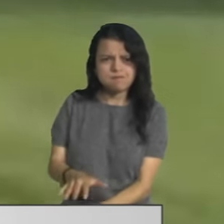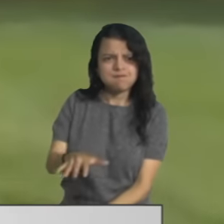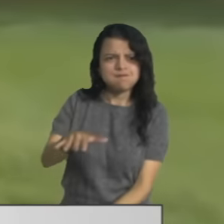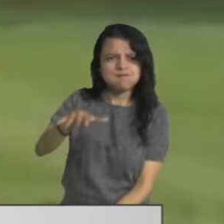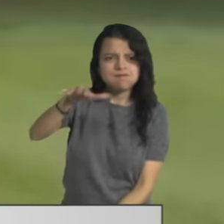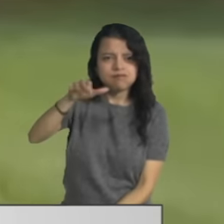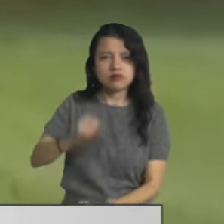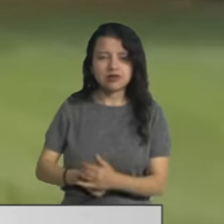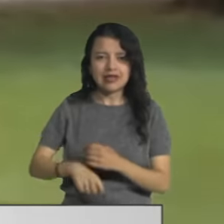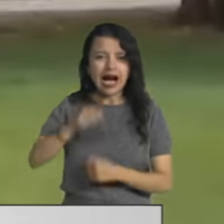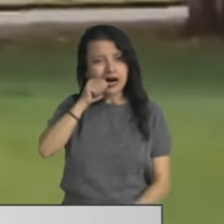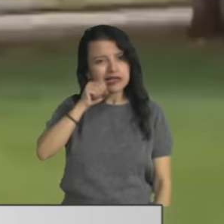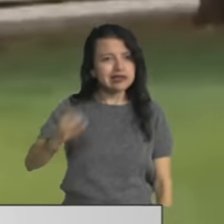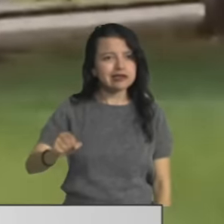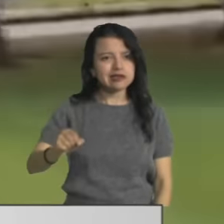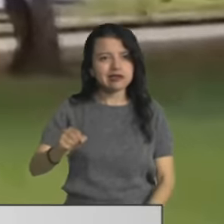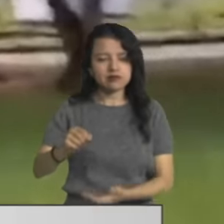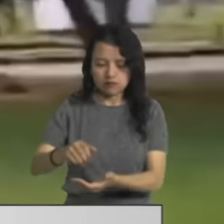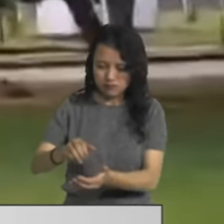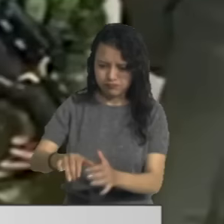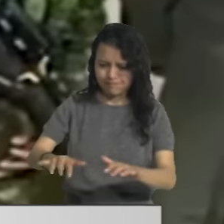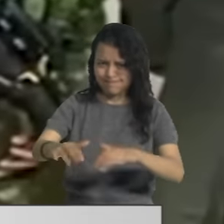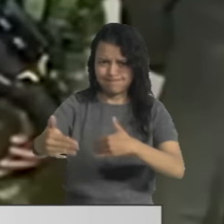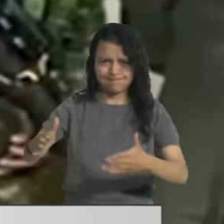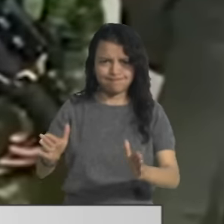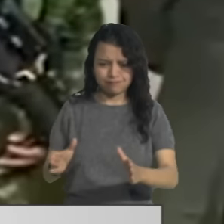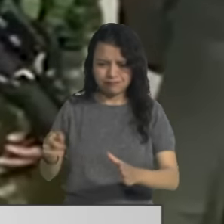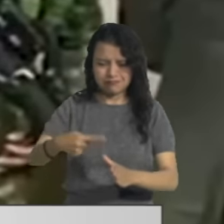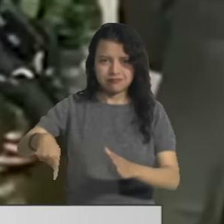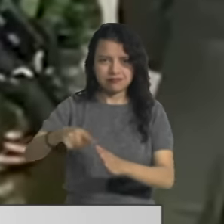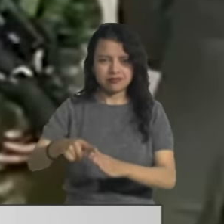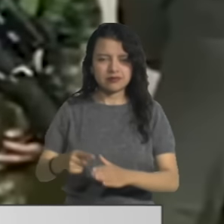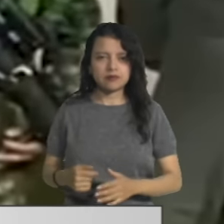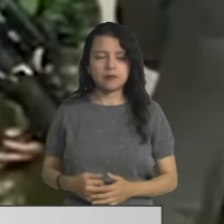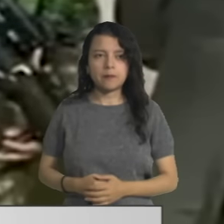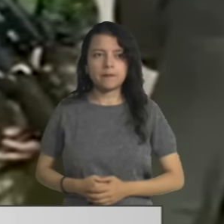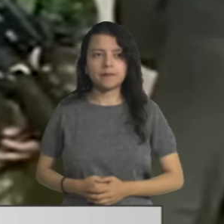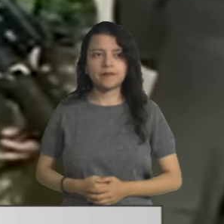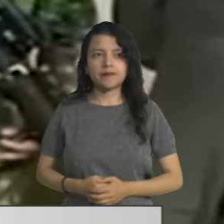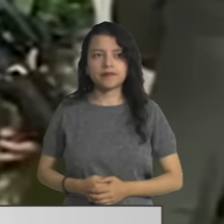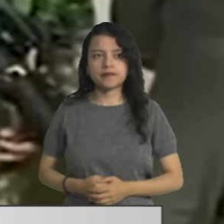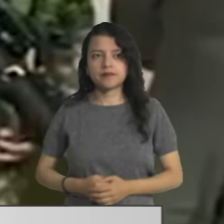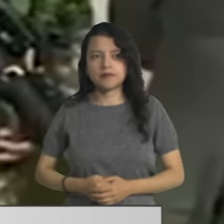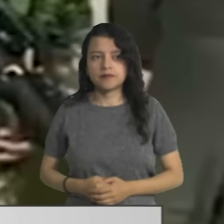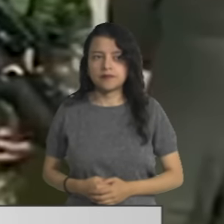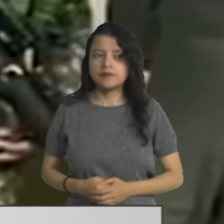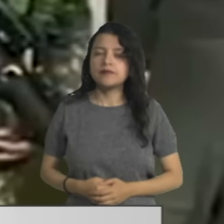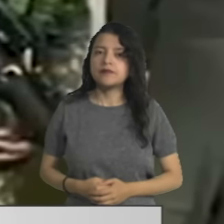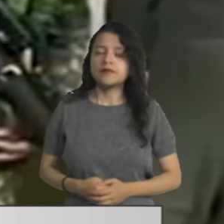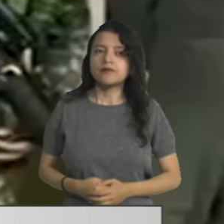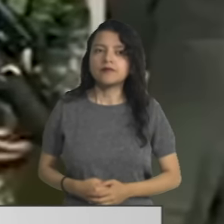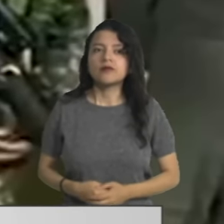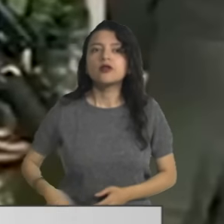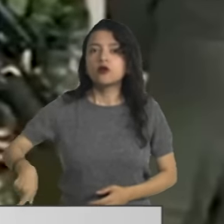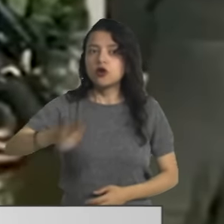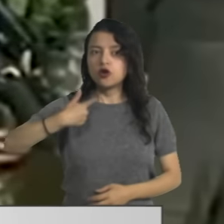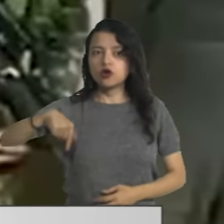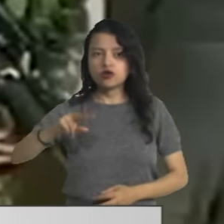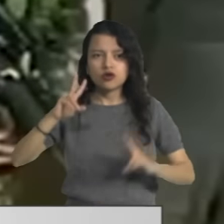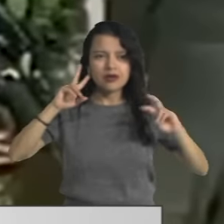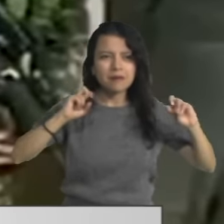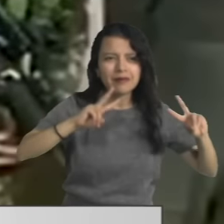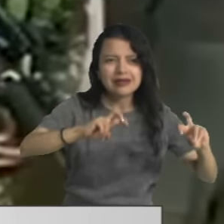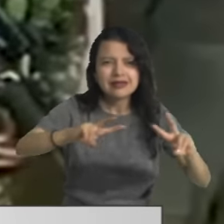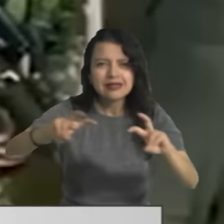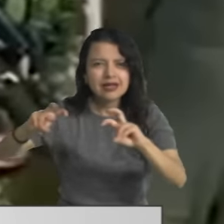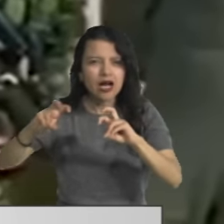granada de fragmentación y material de intendencia. Logra generar un golpe contundente contra la